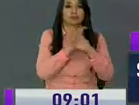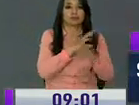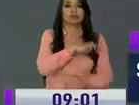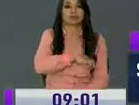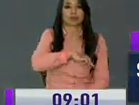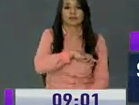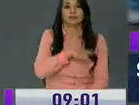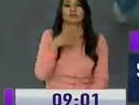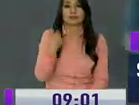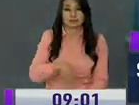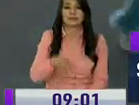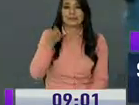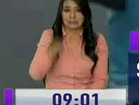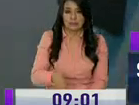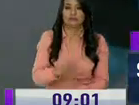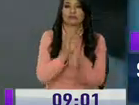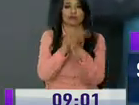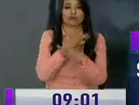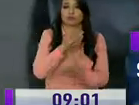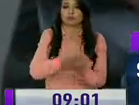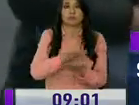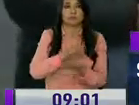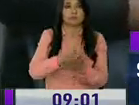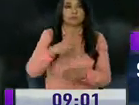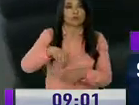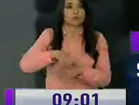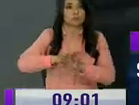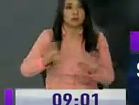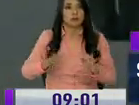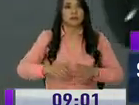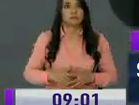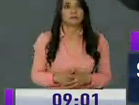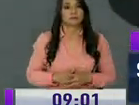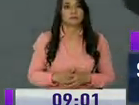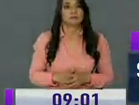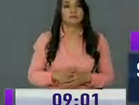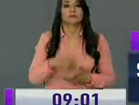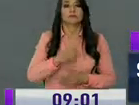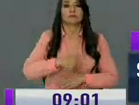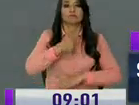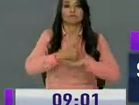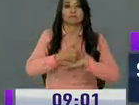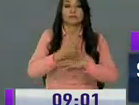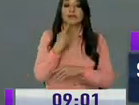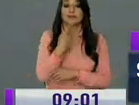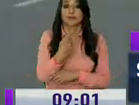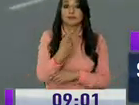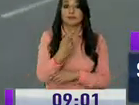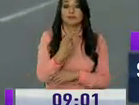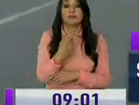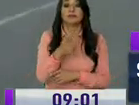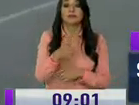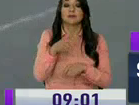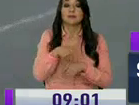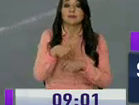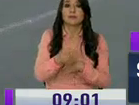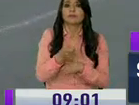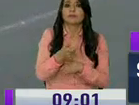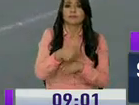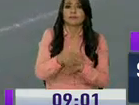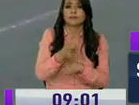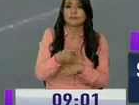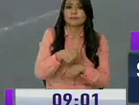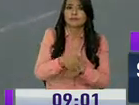metropolitanos, y eso sí, están funcionando con total normalidad. Cabe indicar, e inclusive las autoridades han señalado, que los intervalos de tiempo son mucho